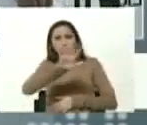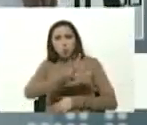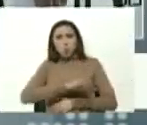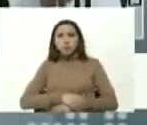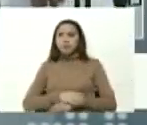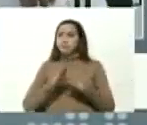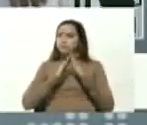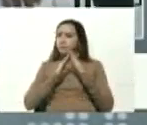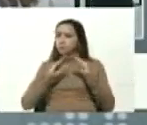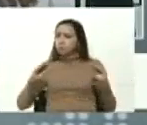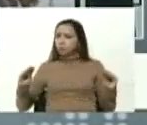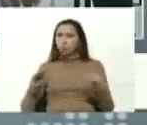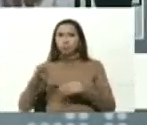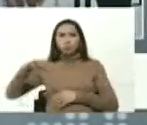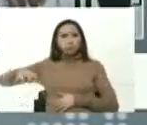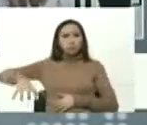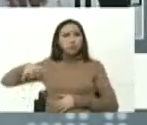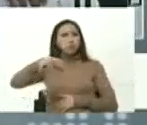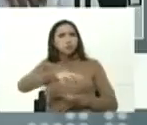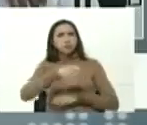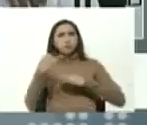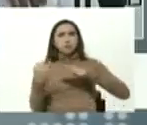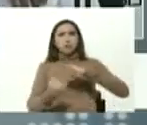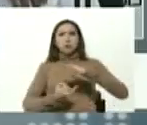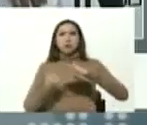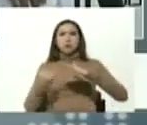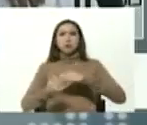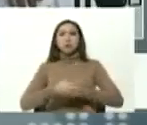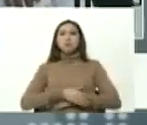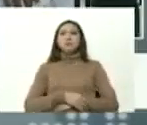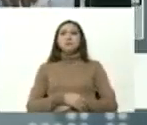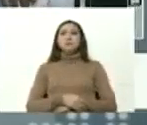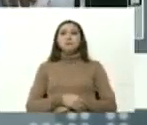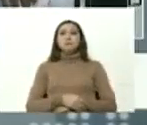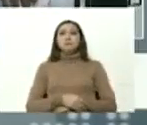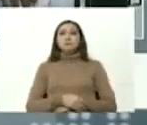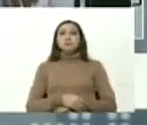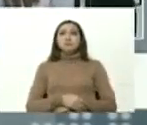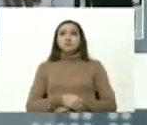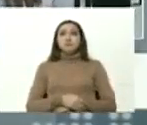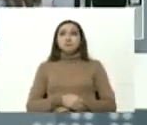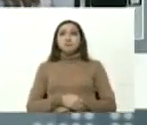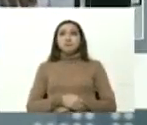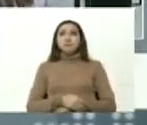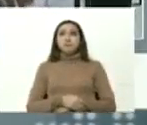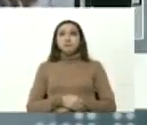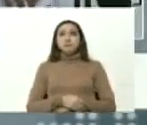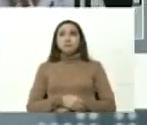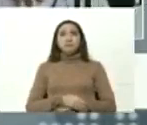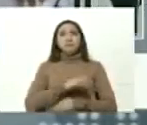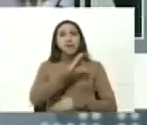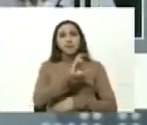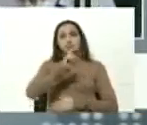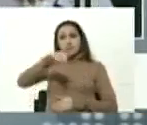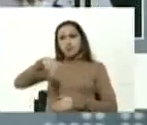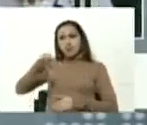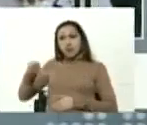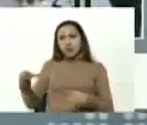en todas las circunscripciones, y esto, el Consejo Nacional Electoral,